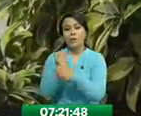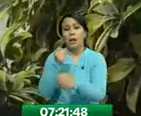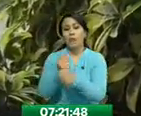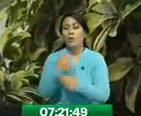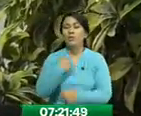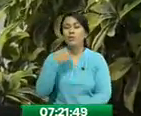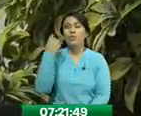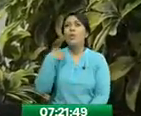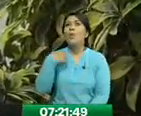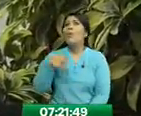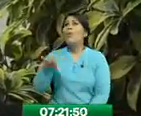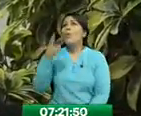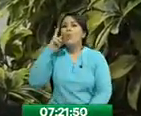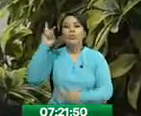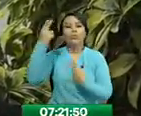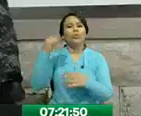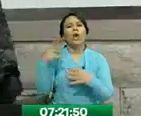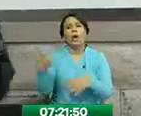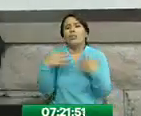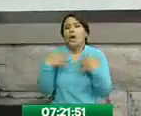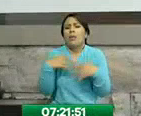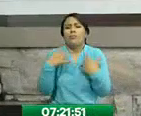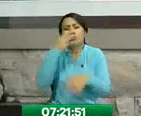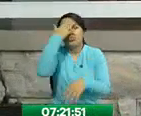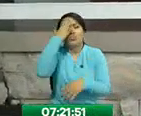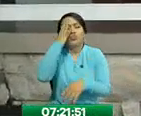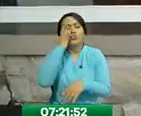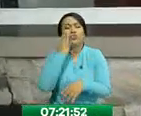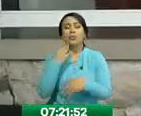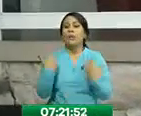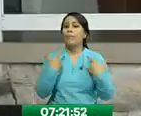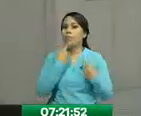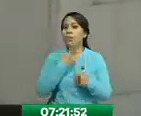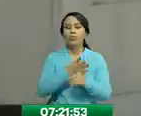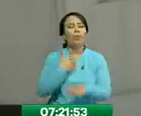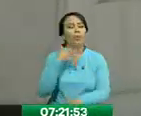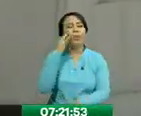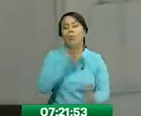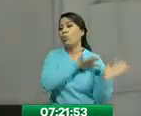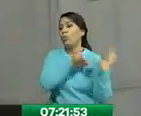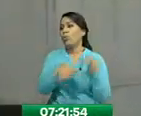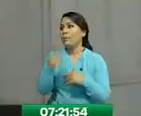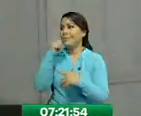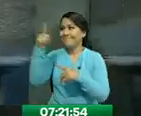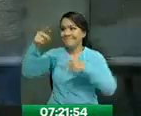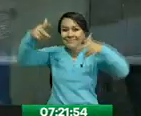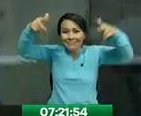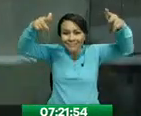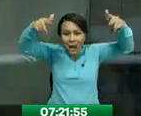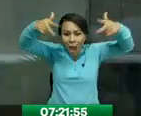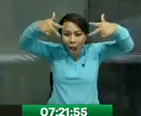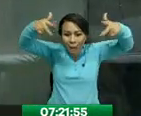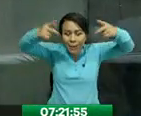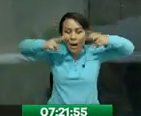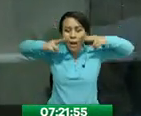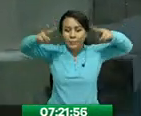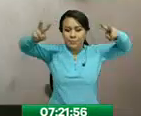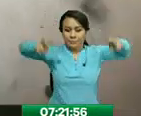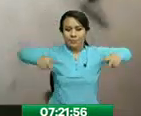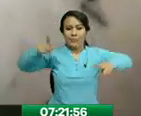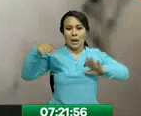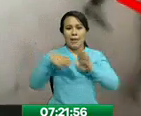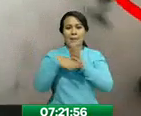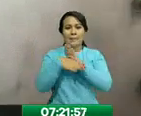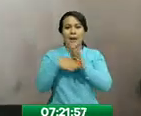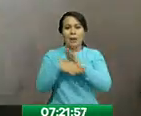Sí, ya, está bastante nerviosa. La policía informó que el accionar de los antisociales quedó registrado en cámaras de seguridad del banco